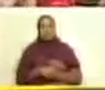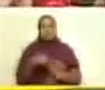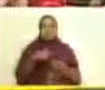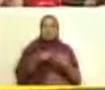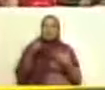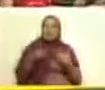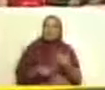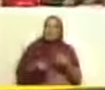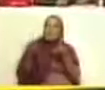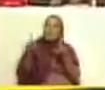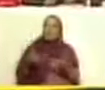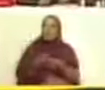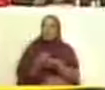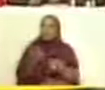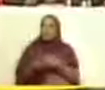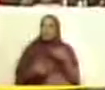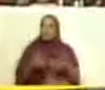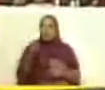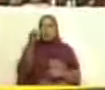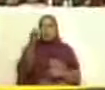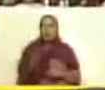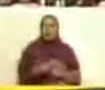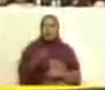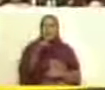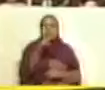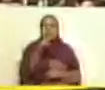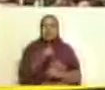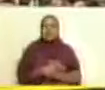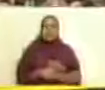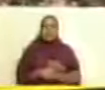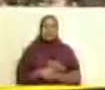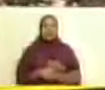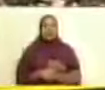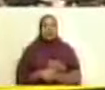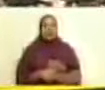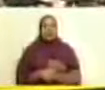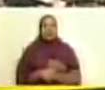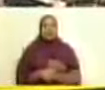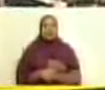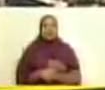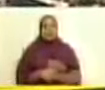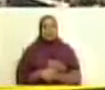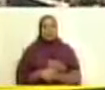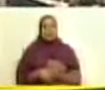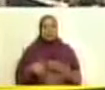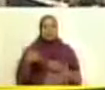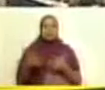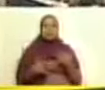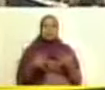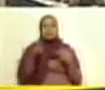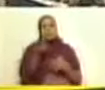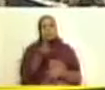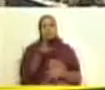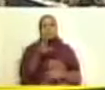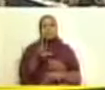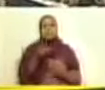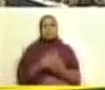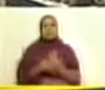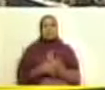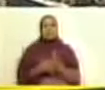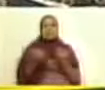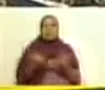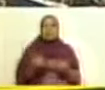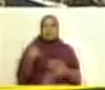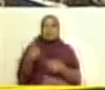propuesta. Algunos comenzaron a decir una cantidad de cosas y son las 3R, se quedaron